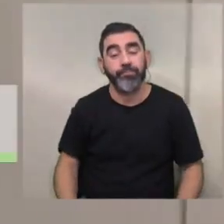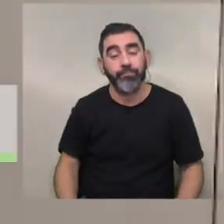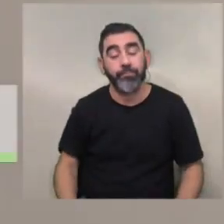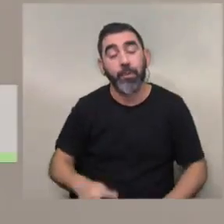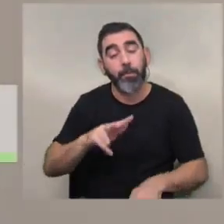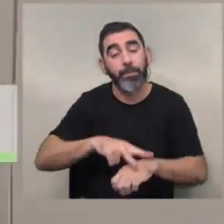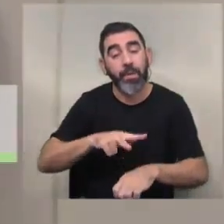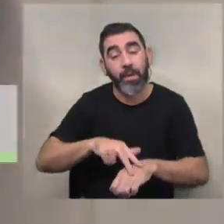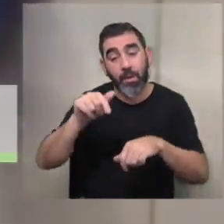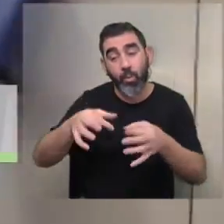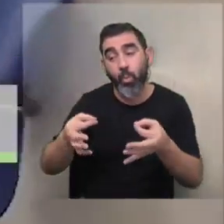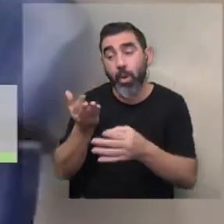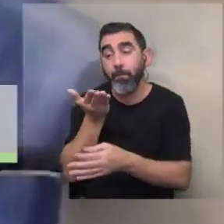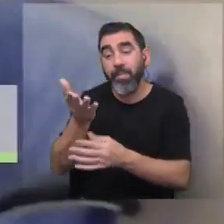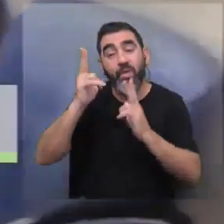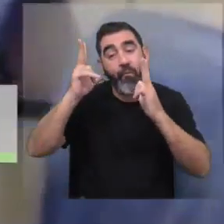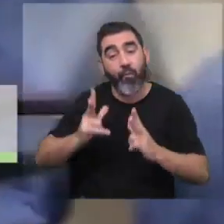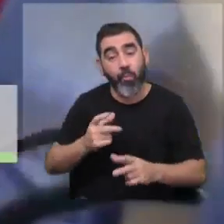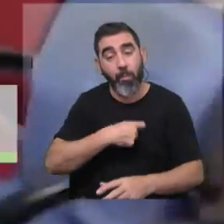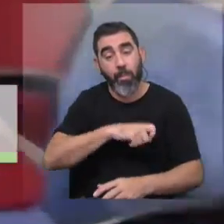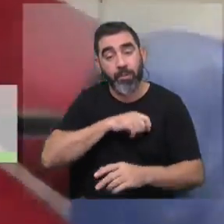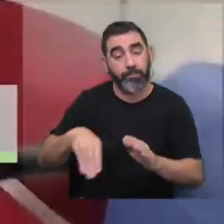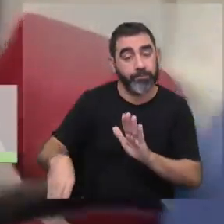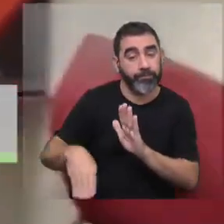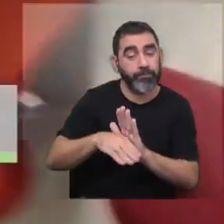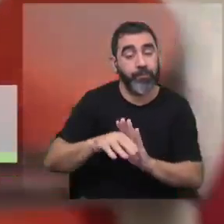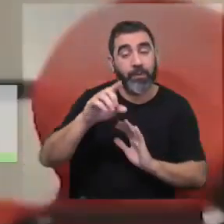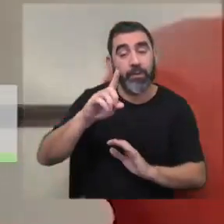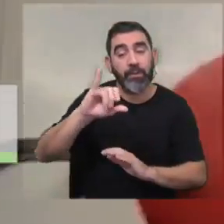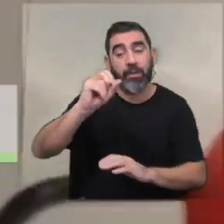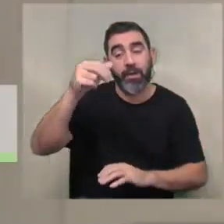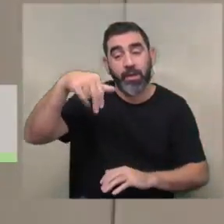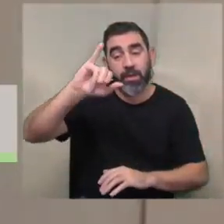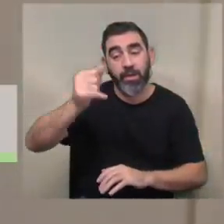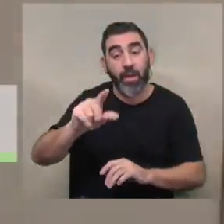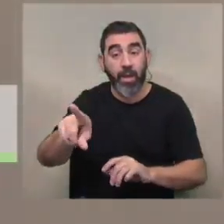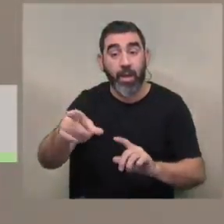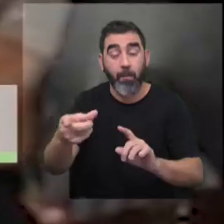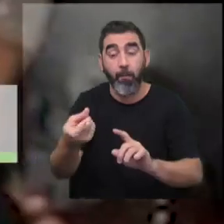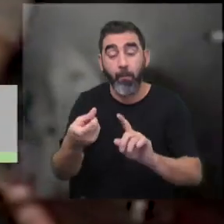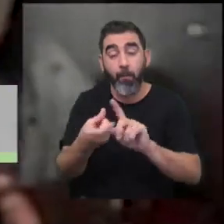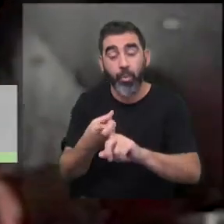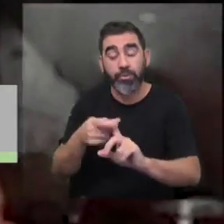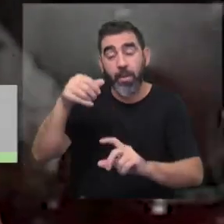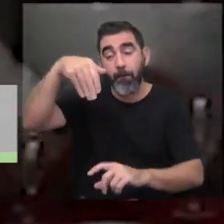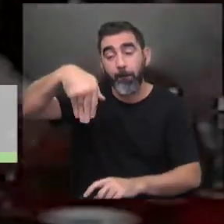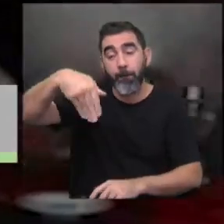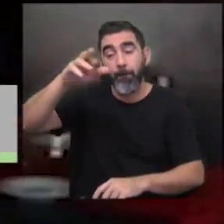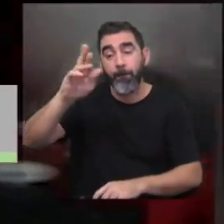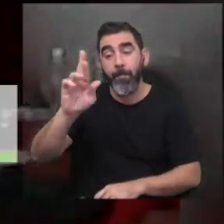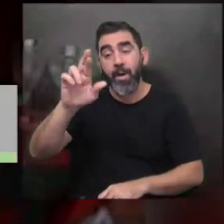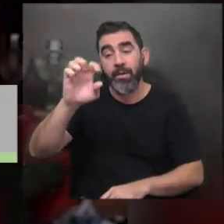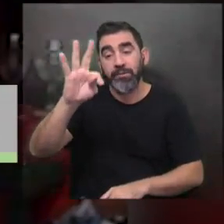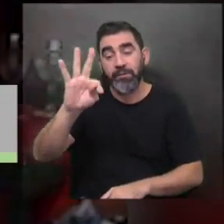Paraguay entregó hoy el pedido formal a España para extraditar a Yanina García troche esposa de Sebastián marcet para juzgarla por